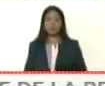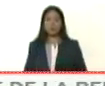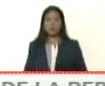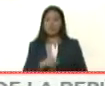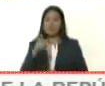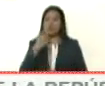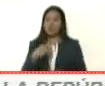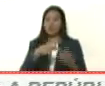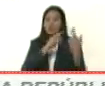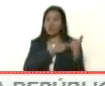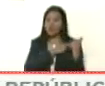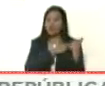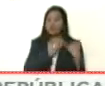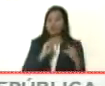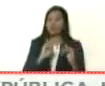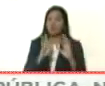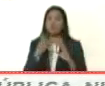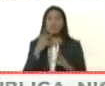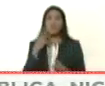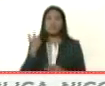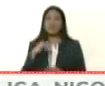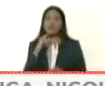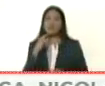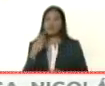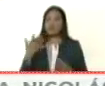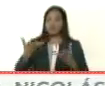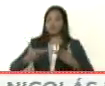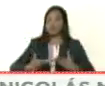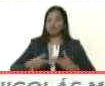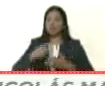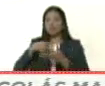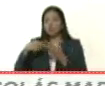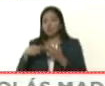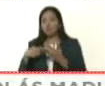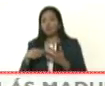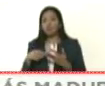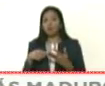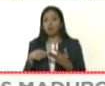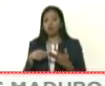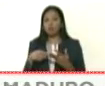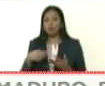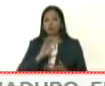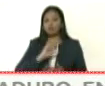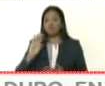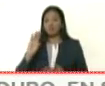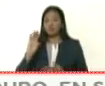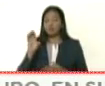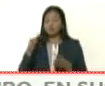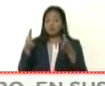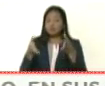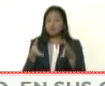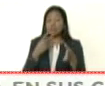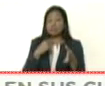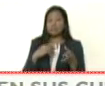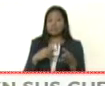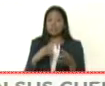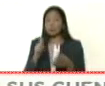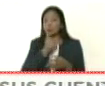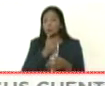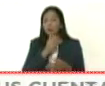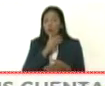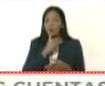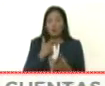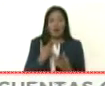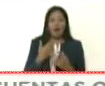eran los encargados, los que tenían que recibir los fondos de los países que soportan el terrorismo contra